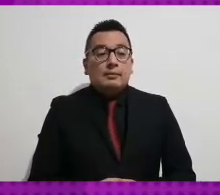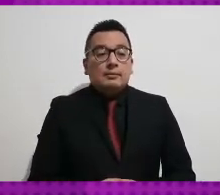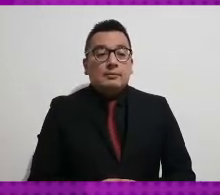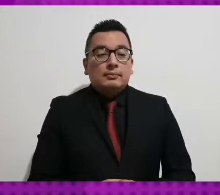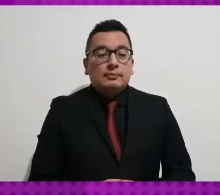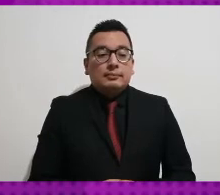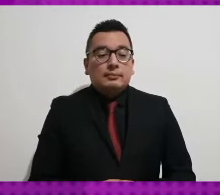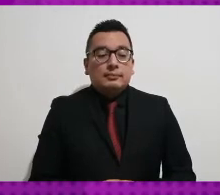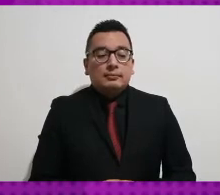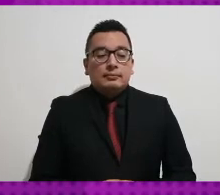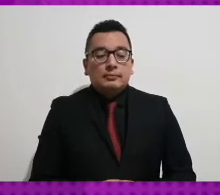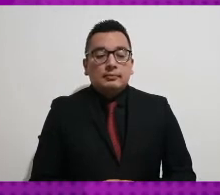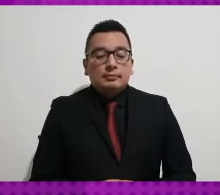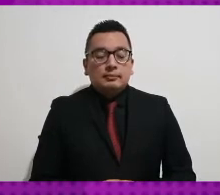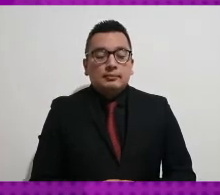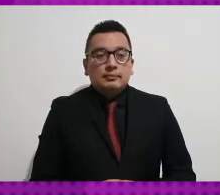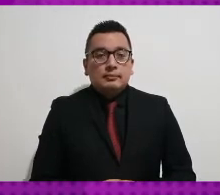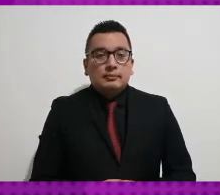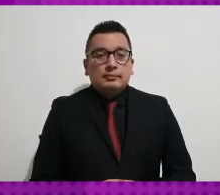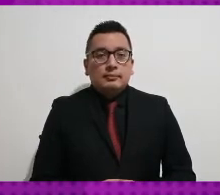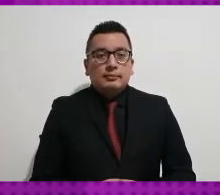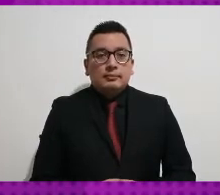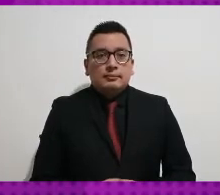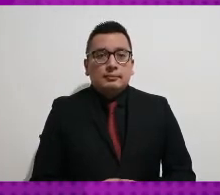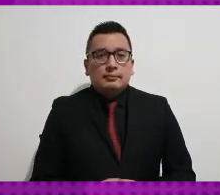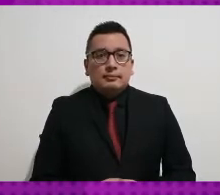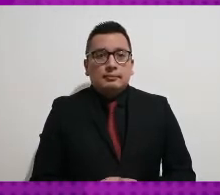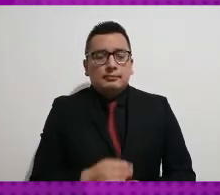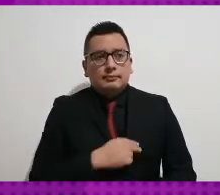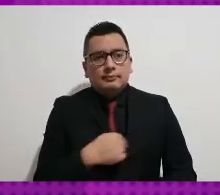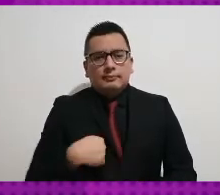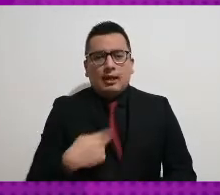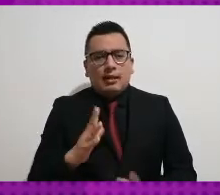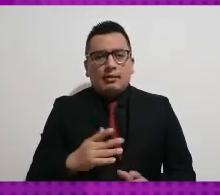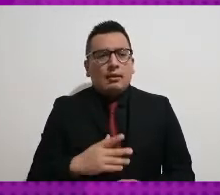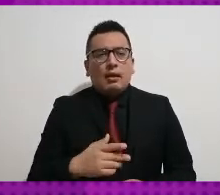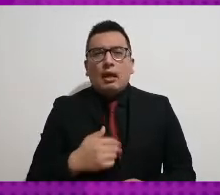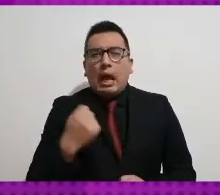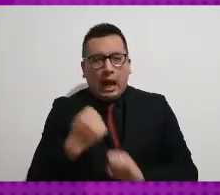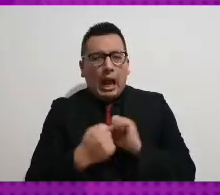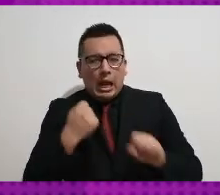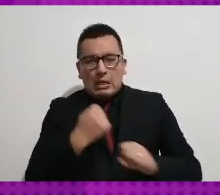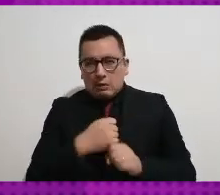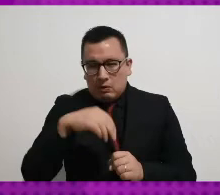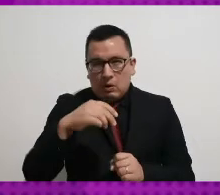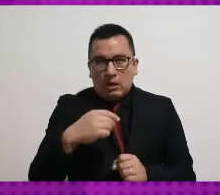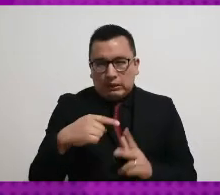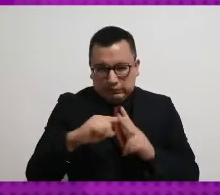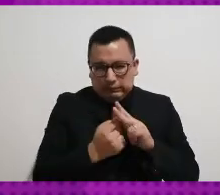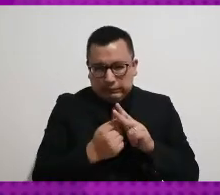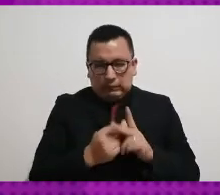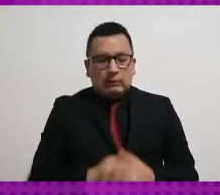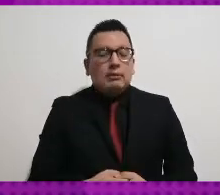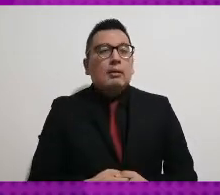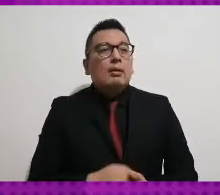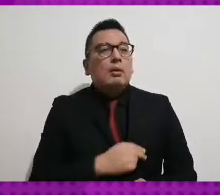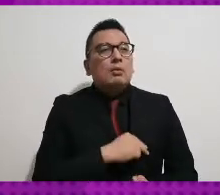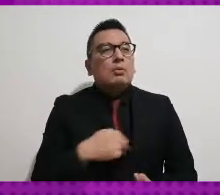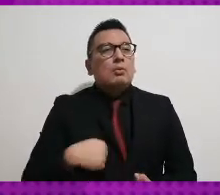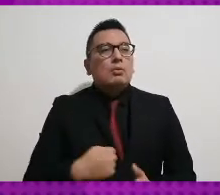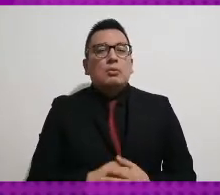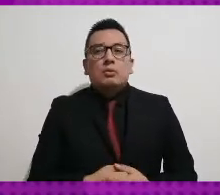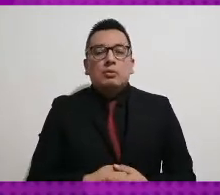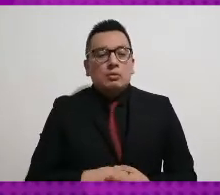mira, para efectuar la Contraloría ya tenemos todo un plan anual de trabajo que se define desde el principio o desde